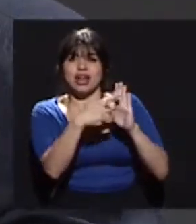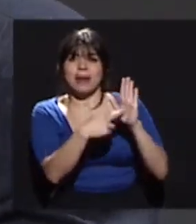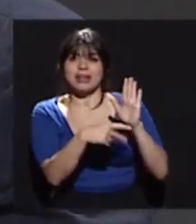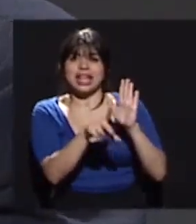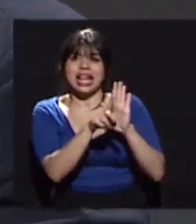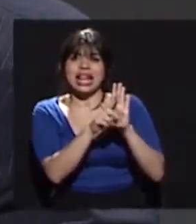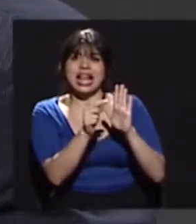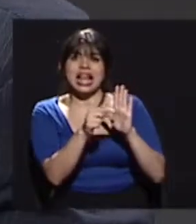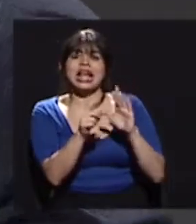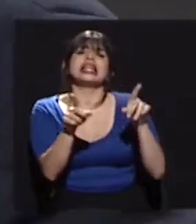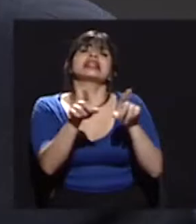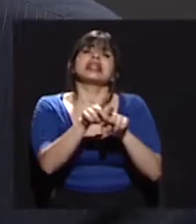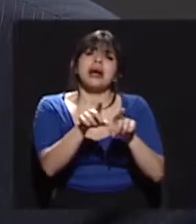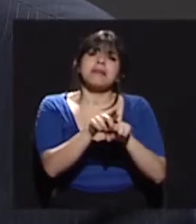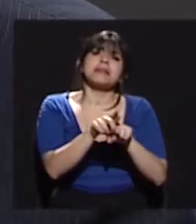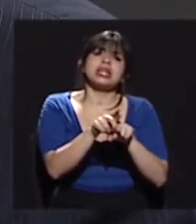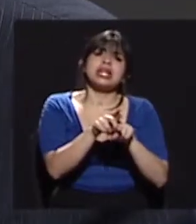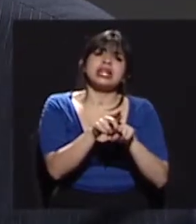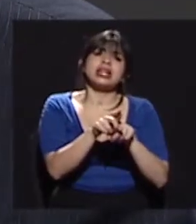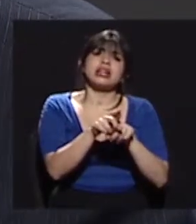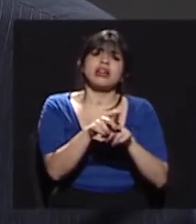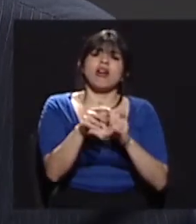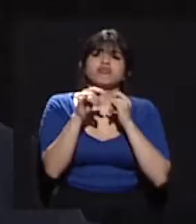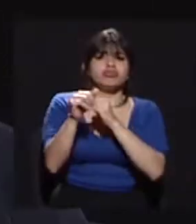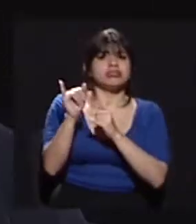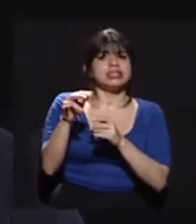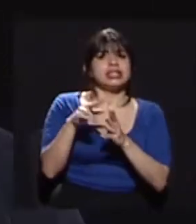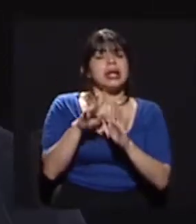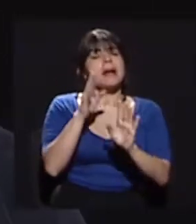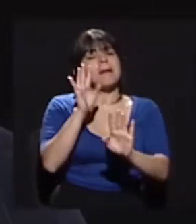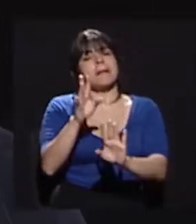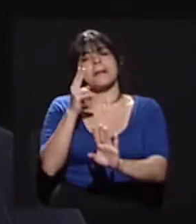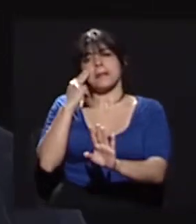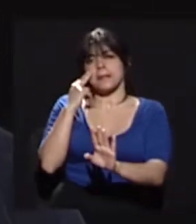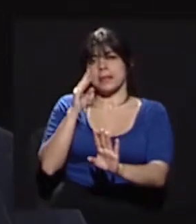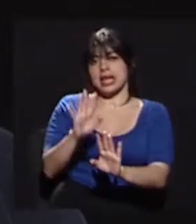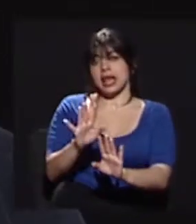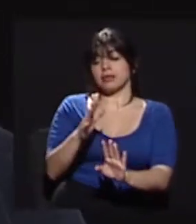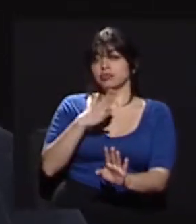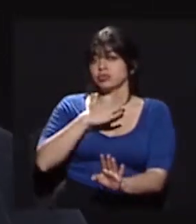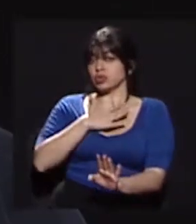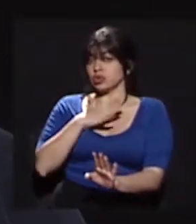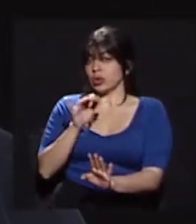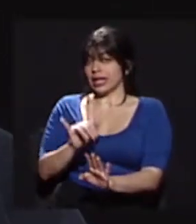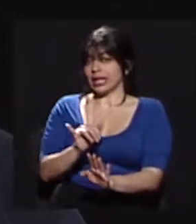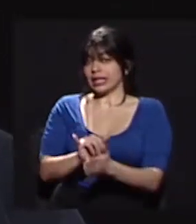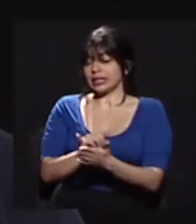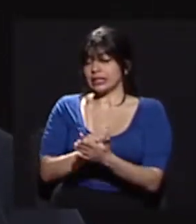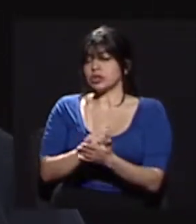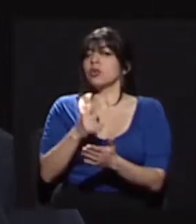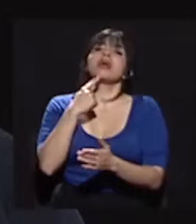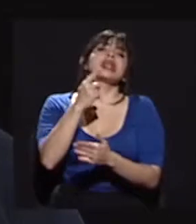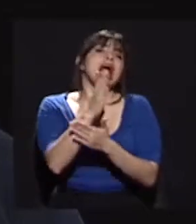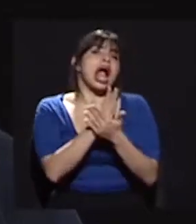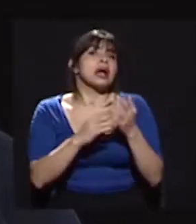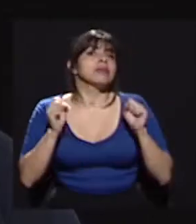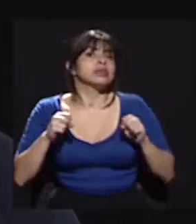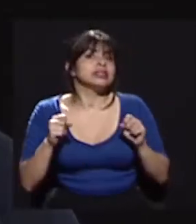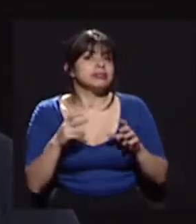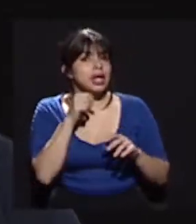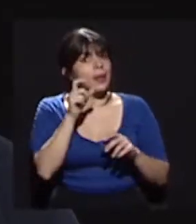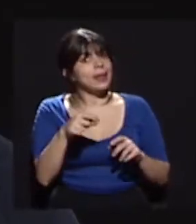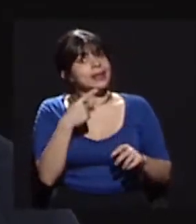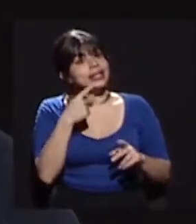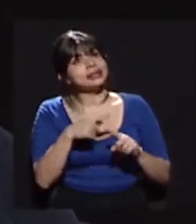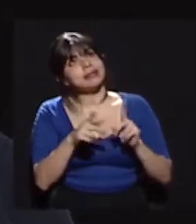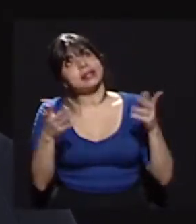que también se le ha acusado en ese sentido mire yo en esto voy a decir algo que probablemente no tenga